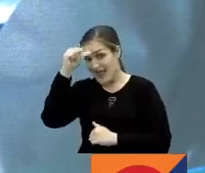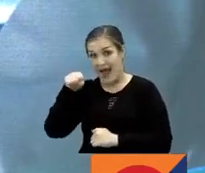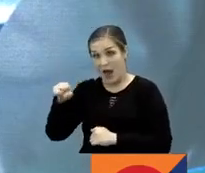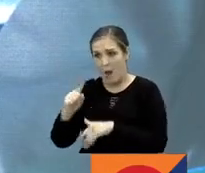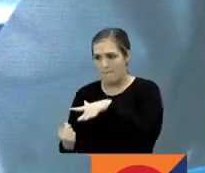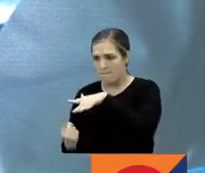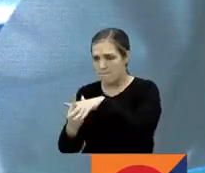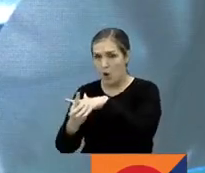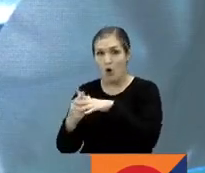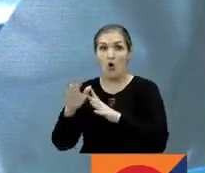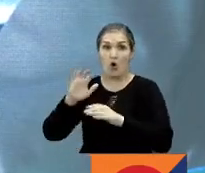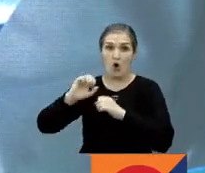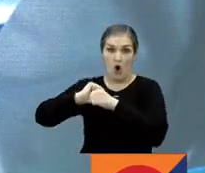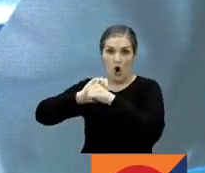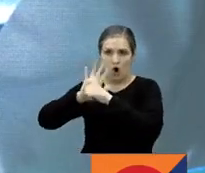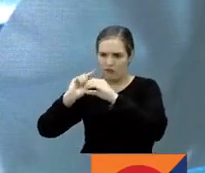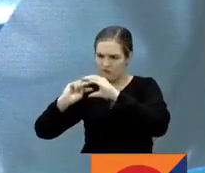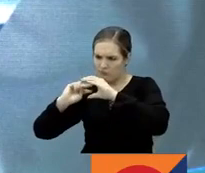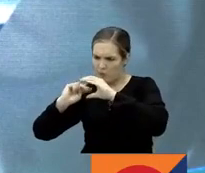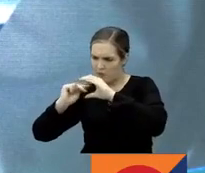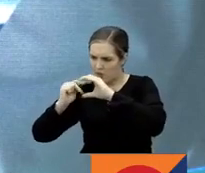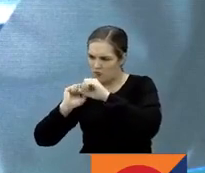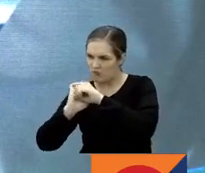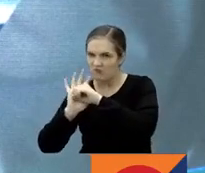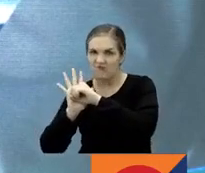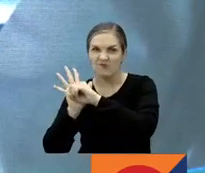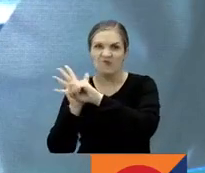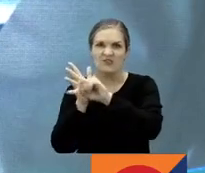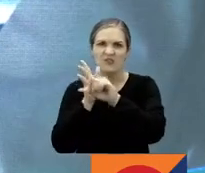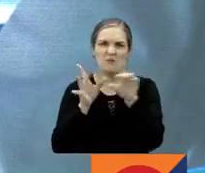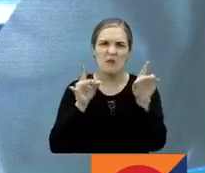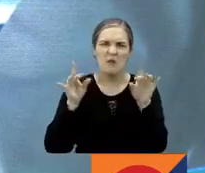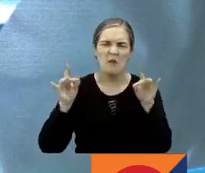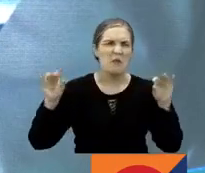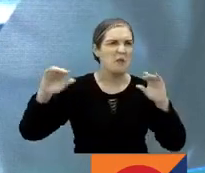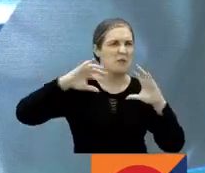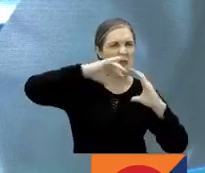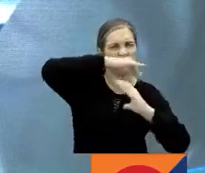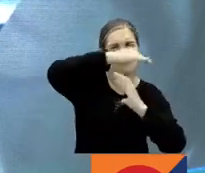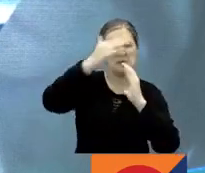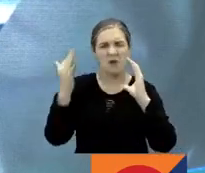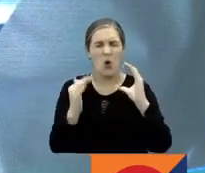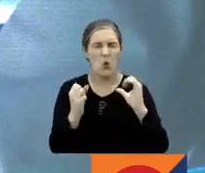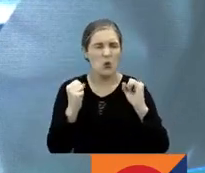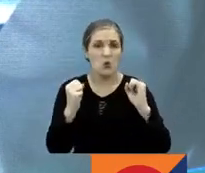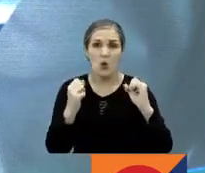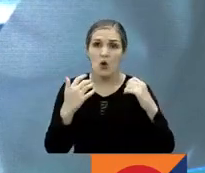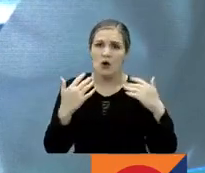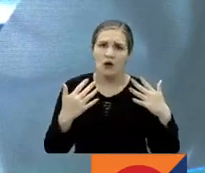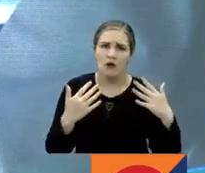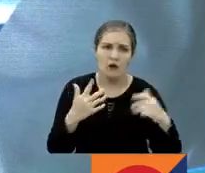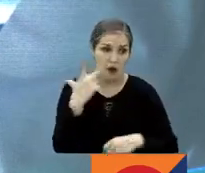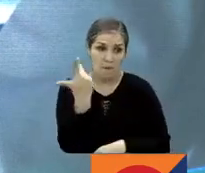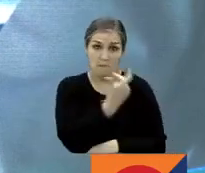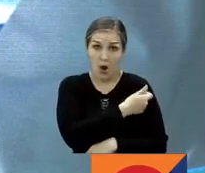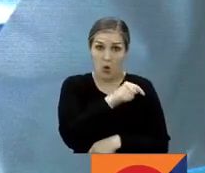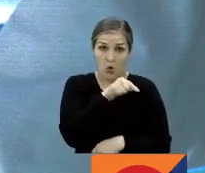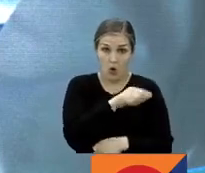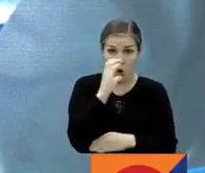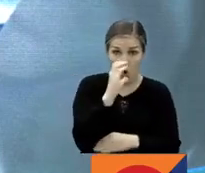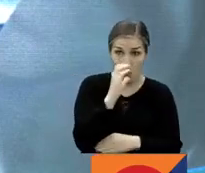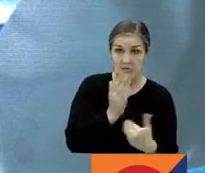COVID-19 hasta el momento y actualmente se extiende a gran velocidad por todo el mundo. ¿Qué tan efectivas son las vacunas que se aplican en el país ante esta